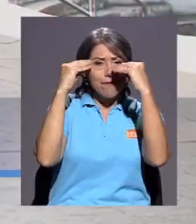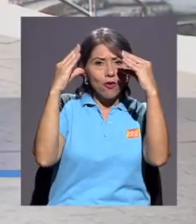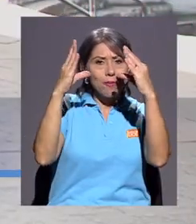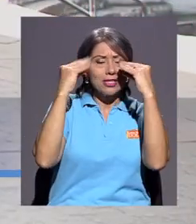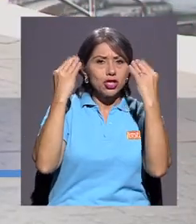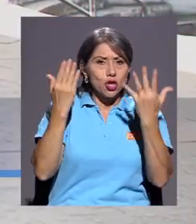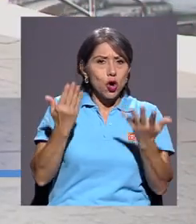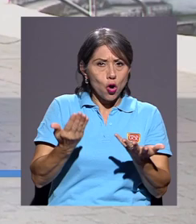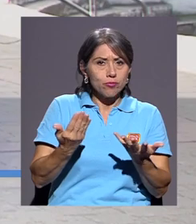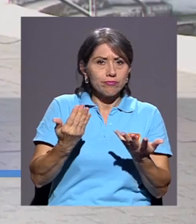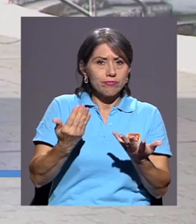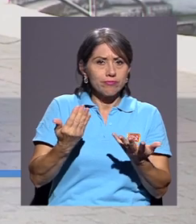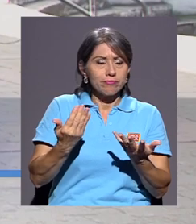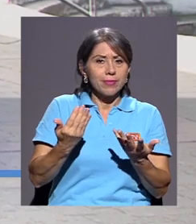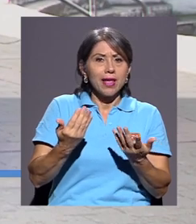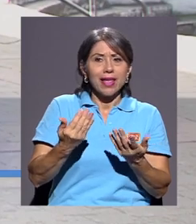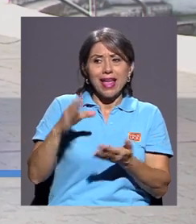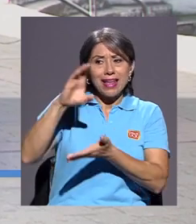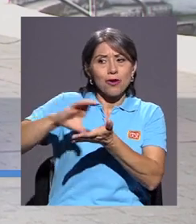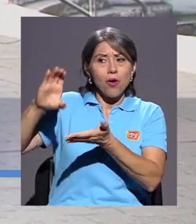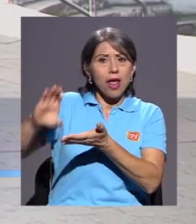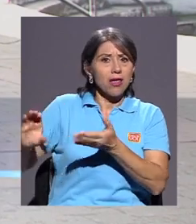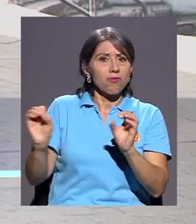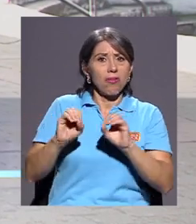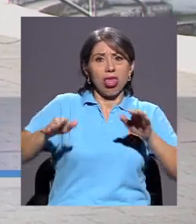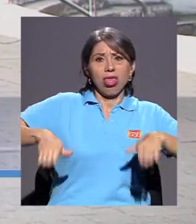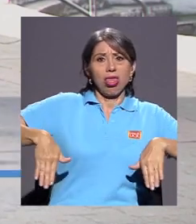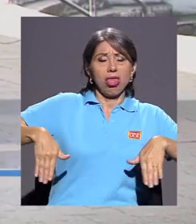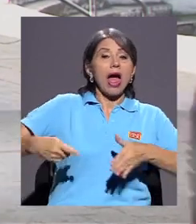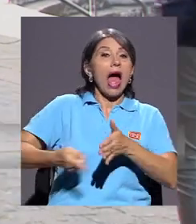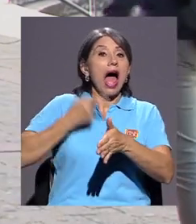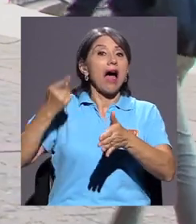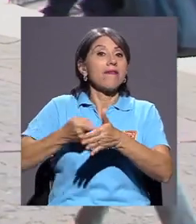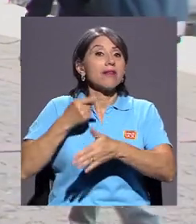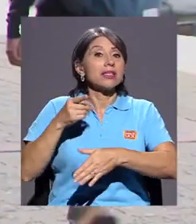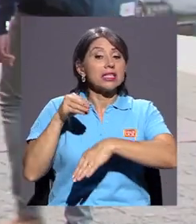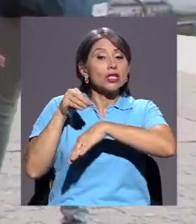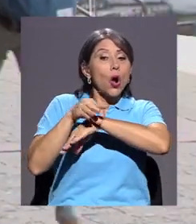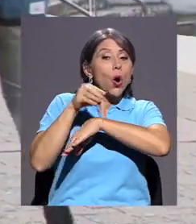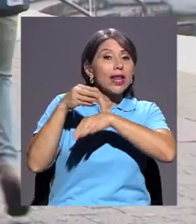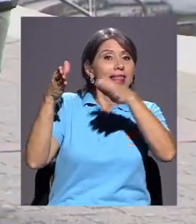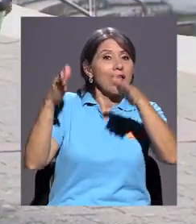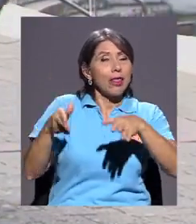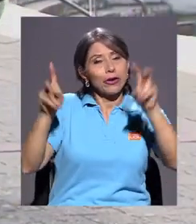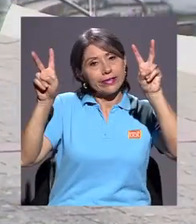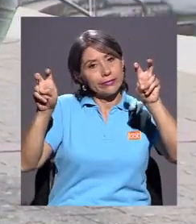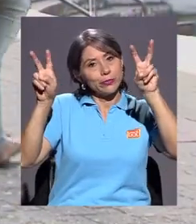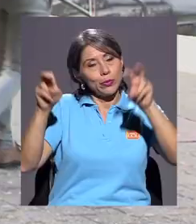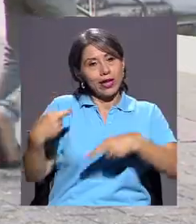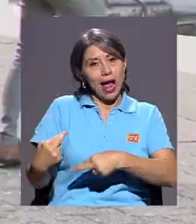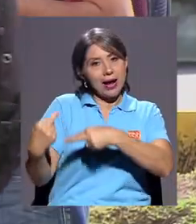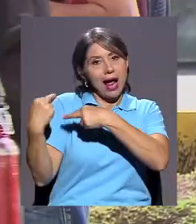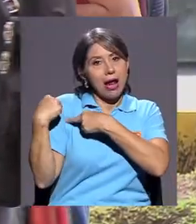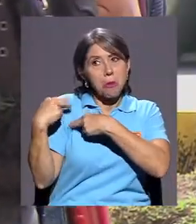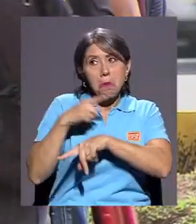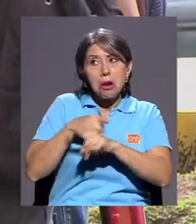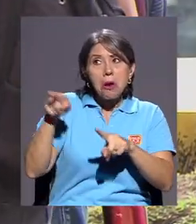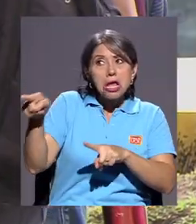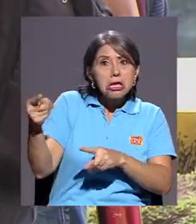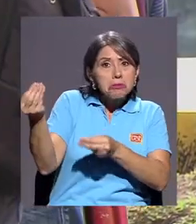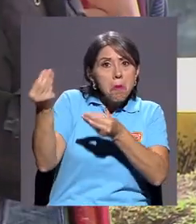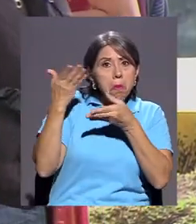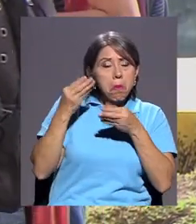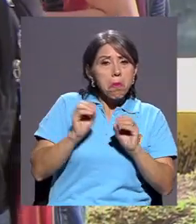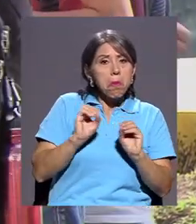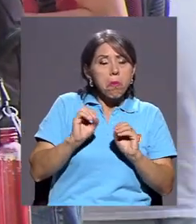que tengo por parte de tuya y por parte del colegio. A veces las orientadoras, que se supone son las que están a cargo de este proceso, no le dan a